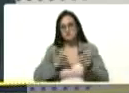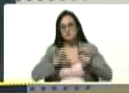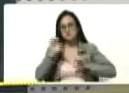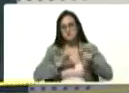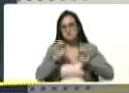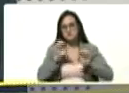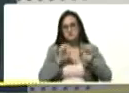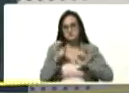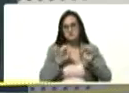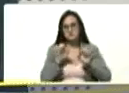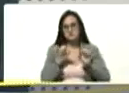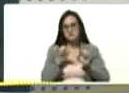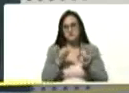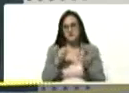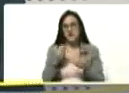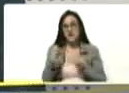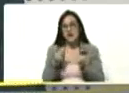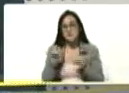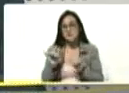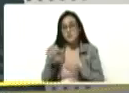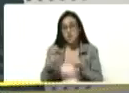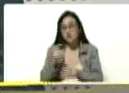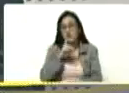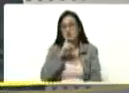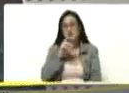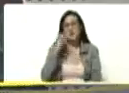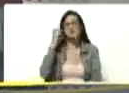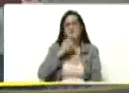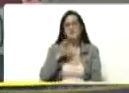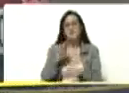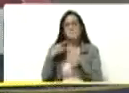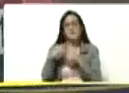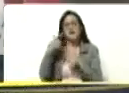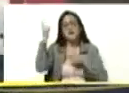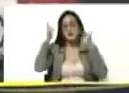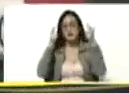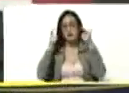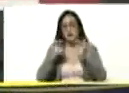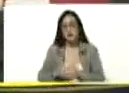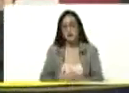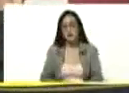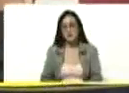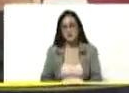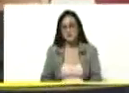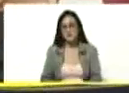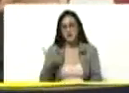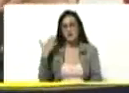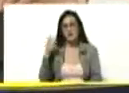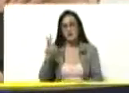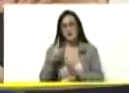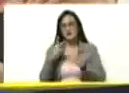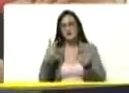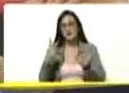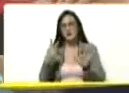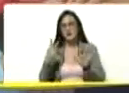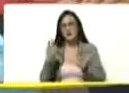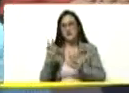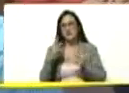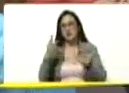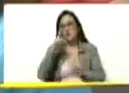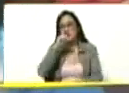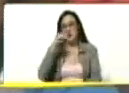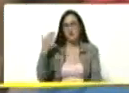esta estructura que construyeron Fidel Castro y Hugo Chávez. Some 17, 16 years ago. Hace unos 17, 18 años